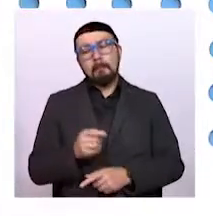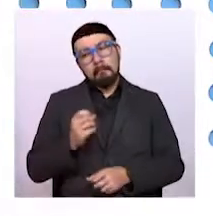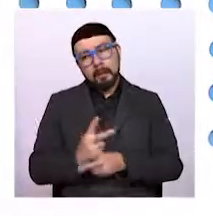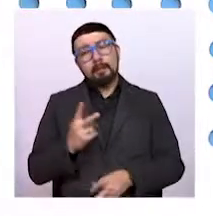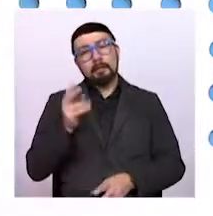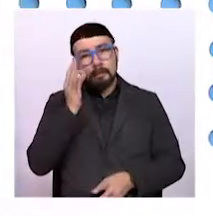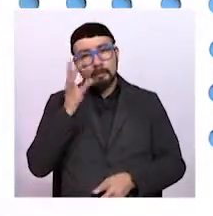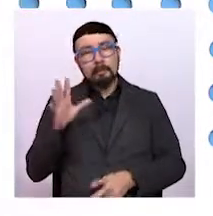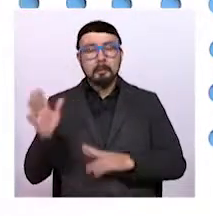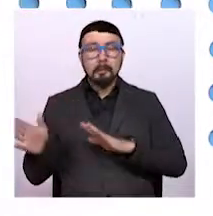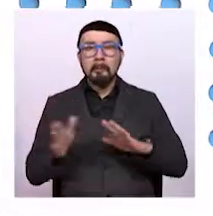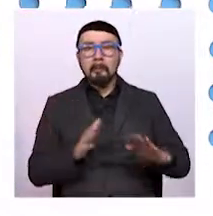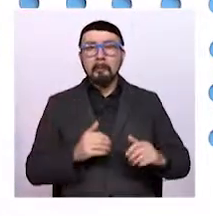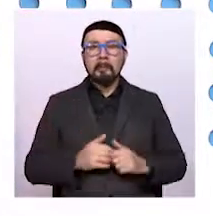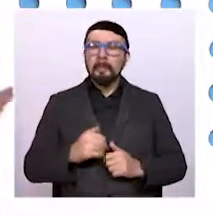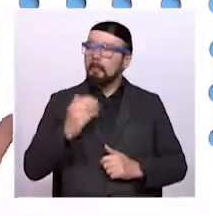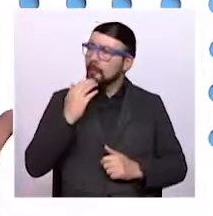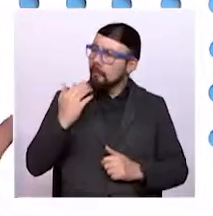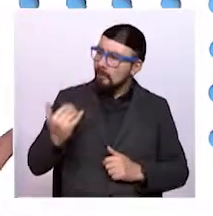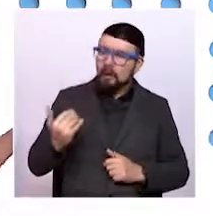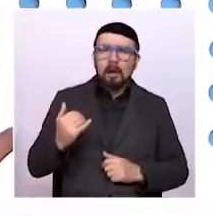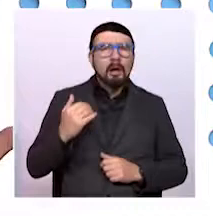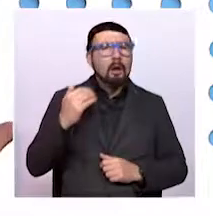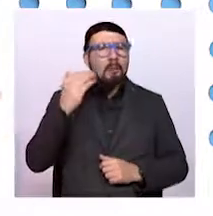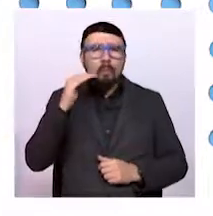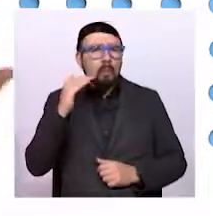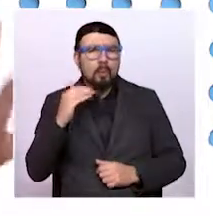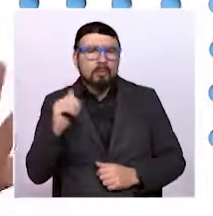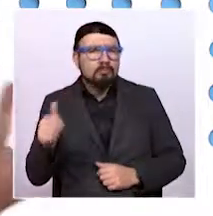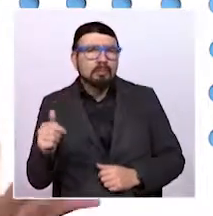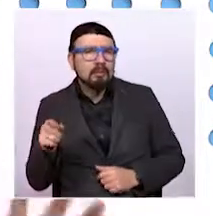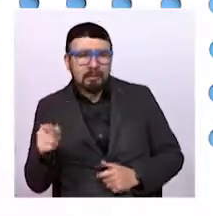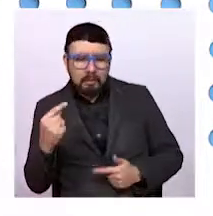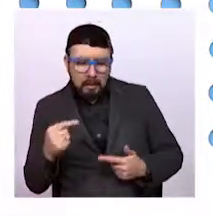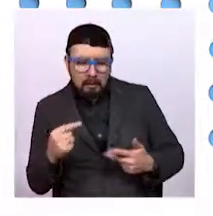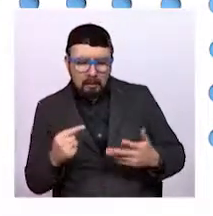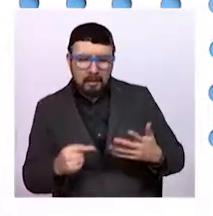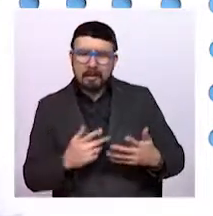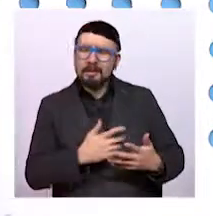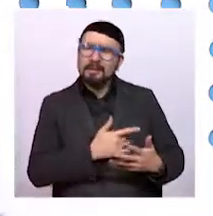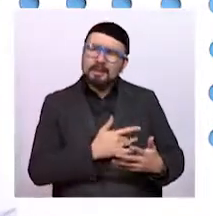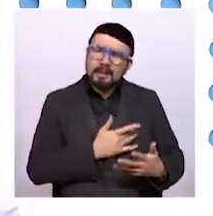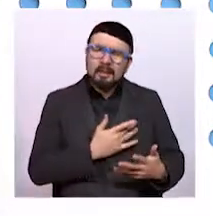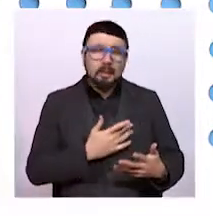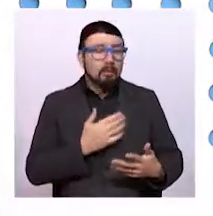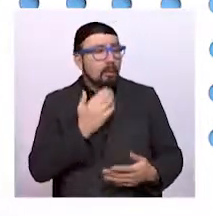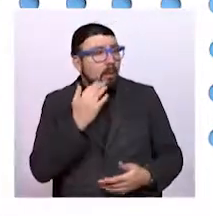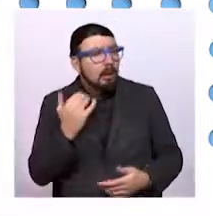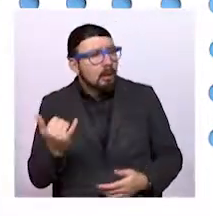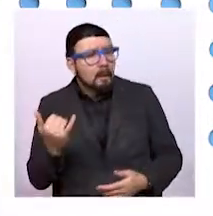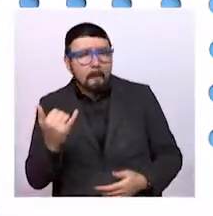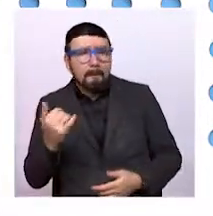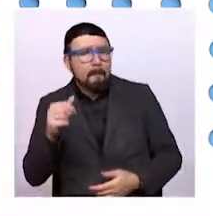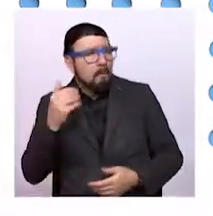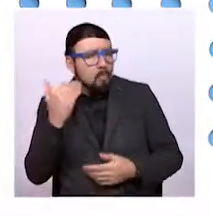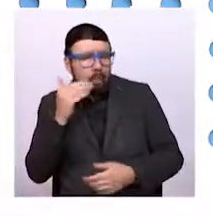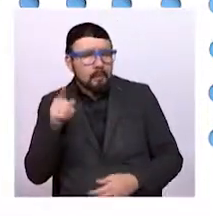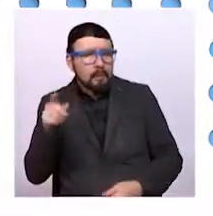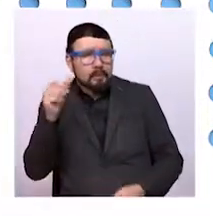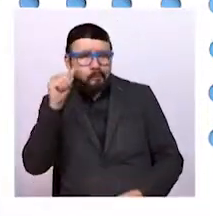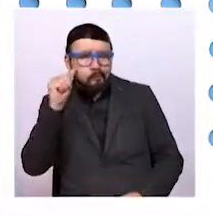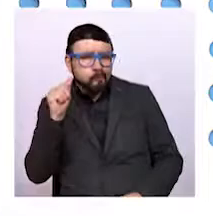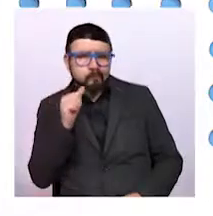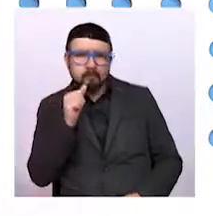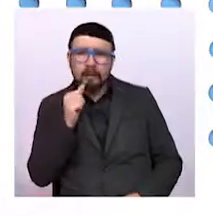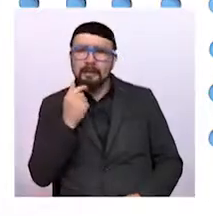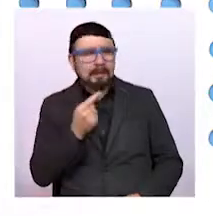tiene que manifestaciones que empieza a presentar una una mamá embarazada para que ella diga tengo